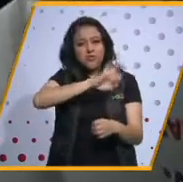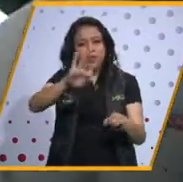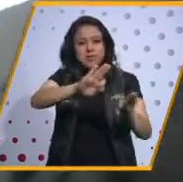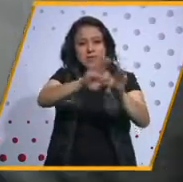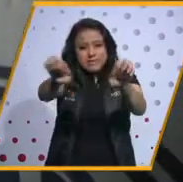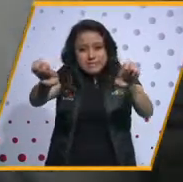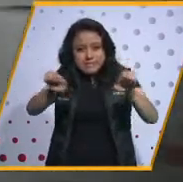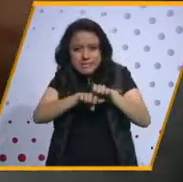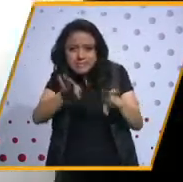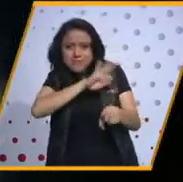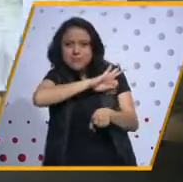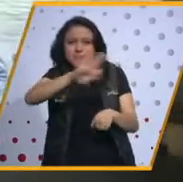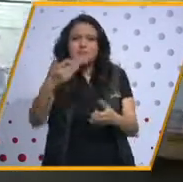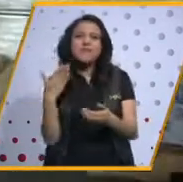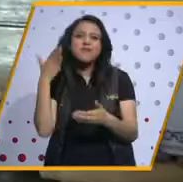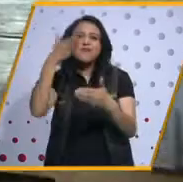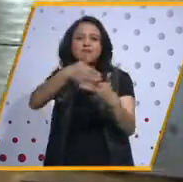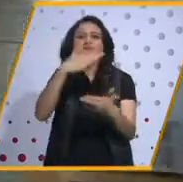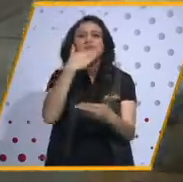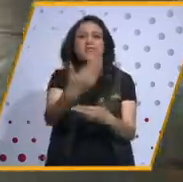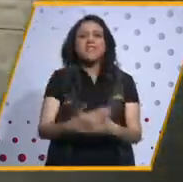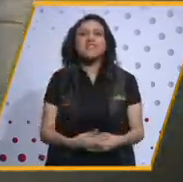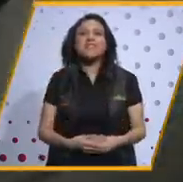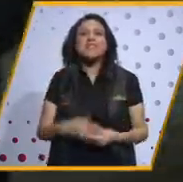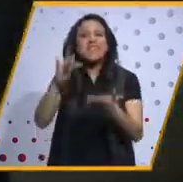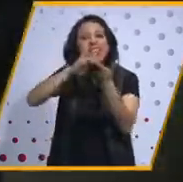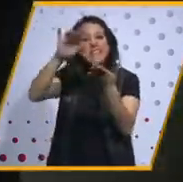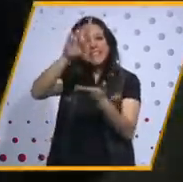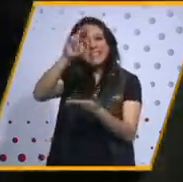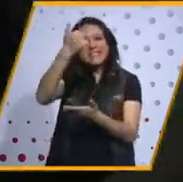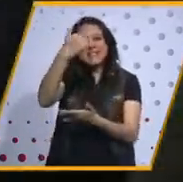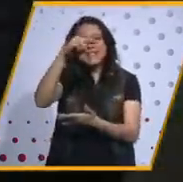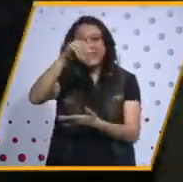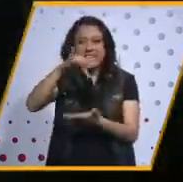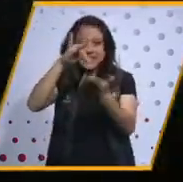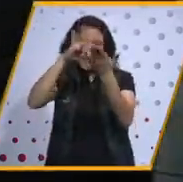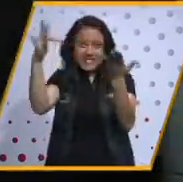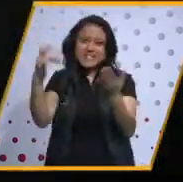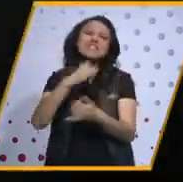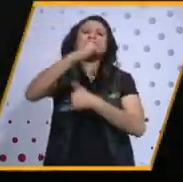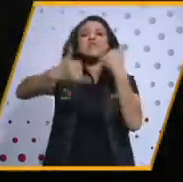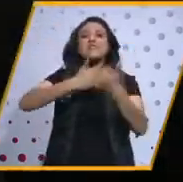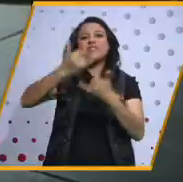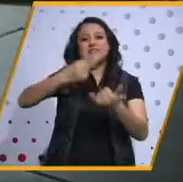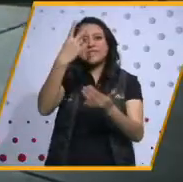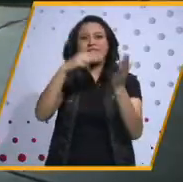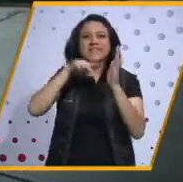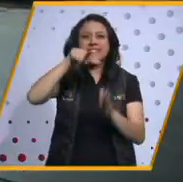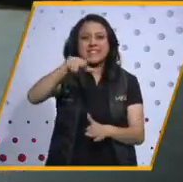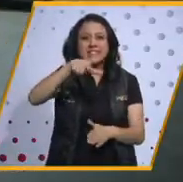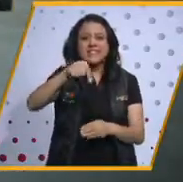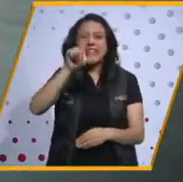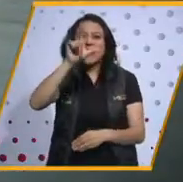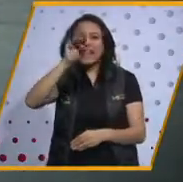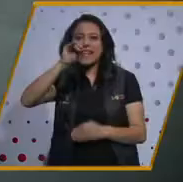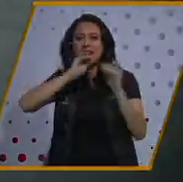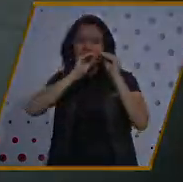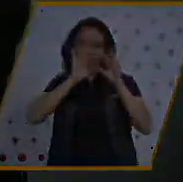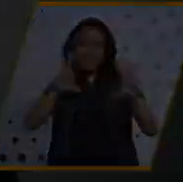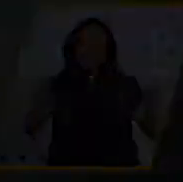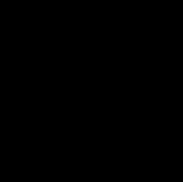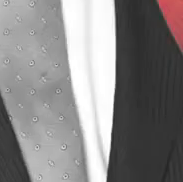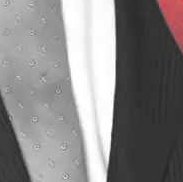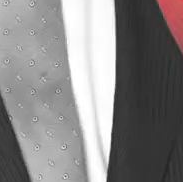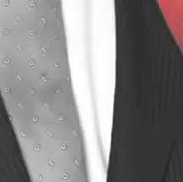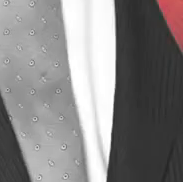que el barco de Juguetón llegue a buen puerto. Gracias, Reyma. Para Juguetón 2017, Lina Loe Soto.